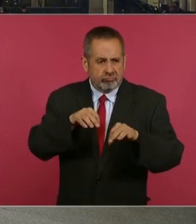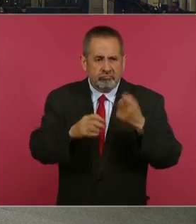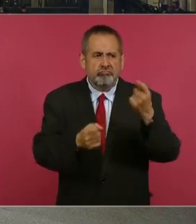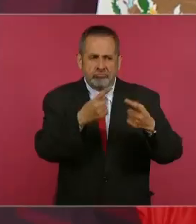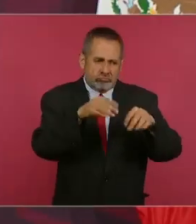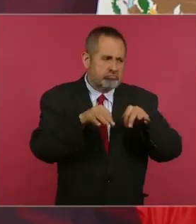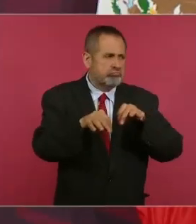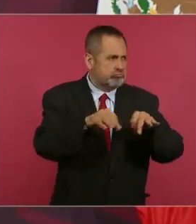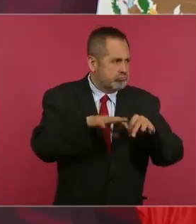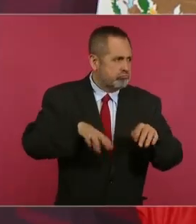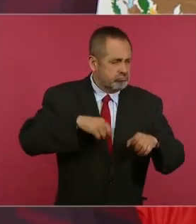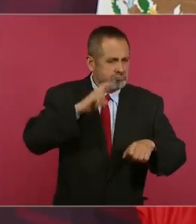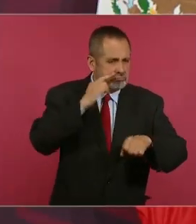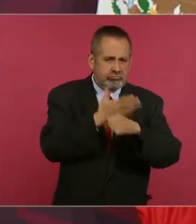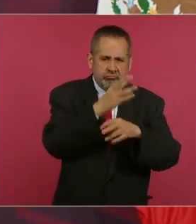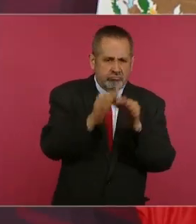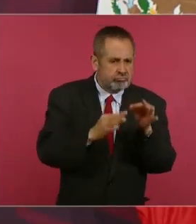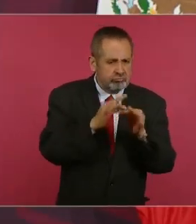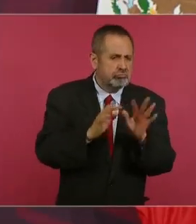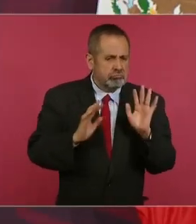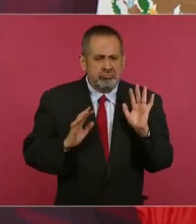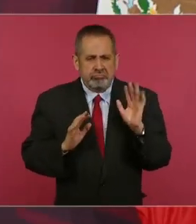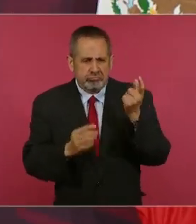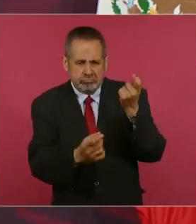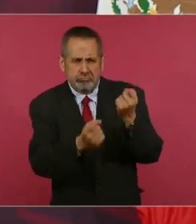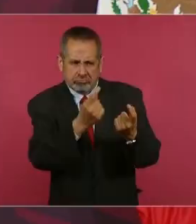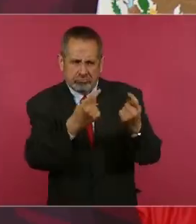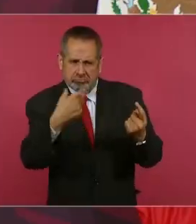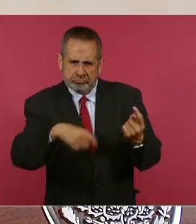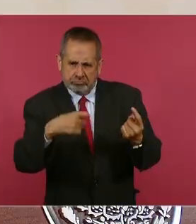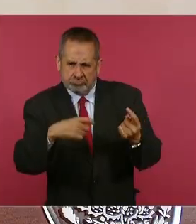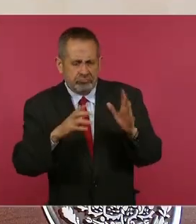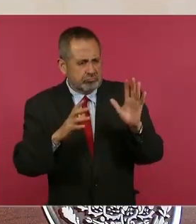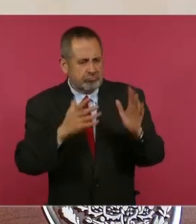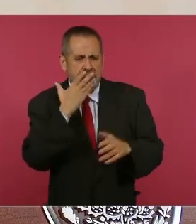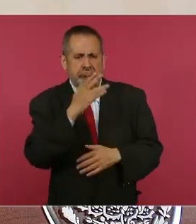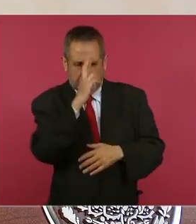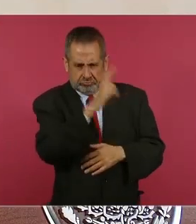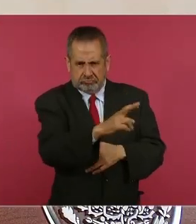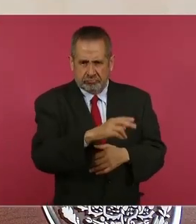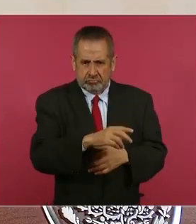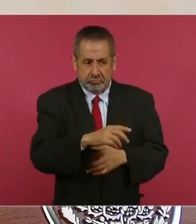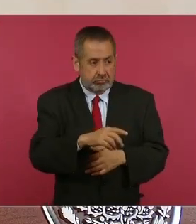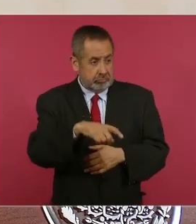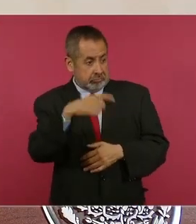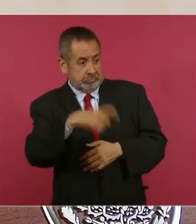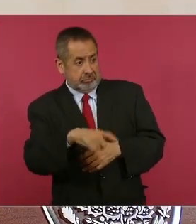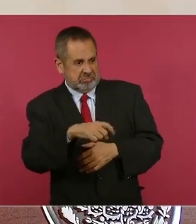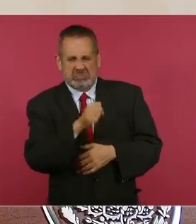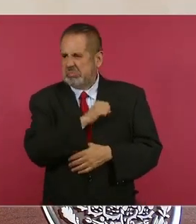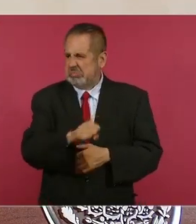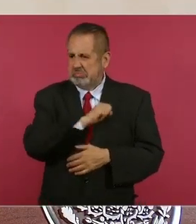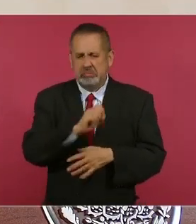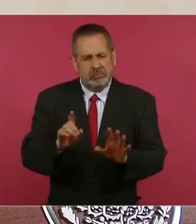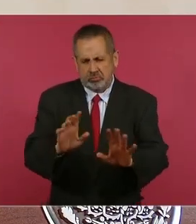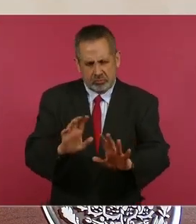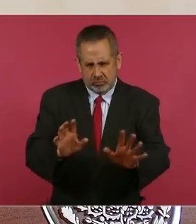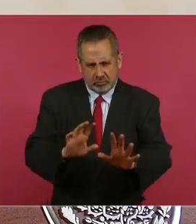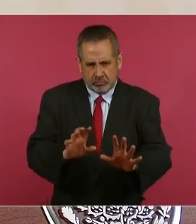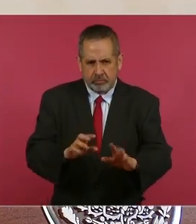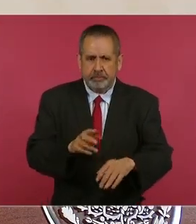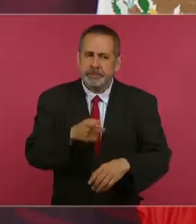con esfuerzo, de conformidad con la ley, y merecen respeto. No todo el que tiene es malvado, pero